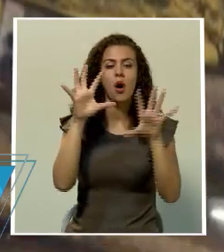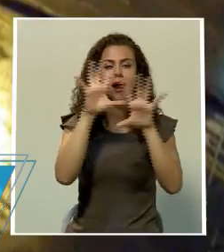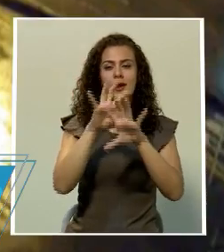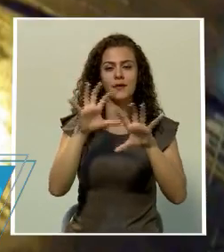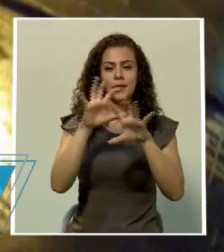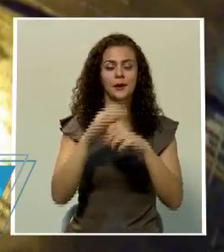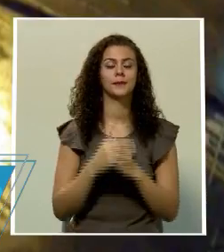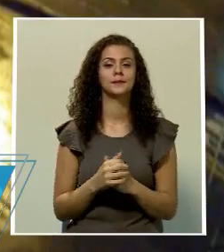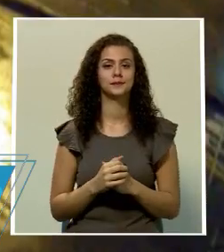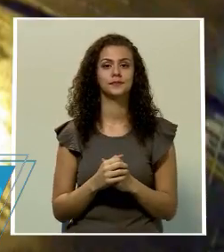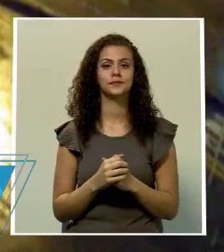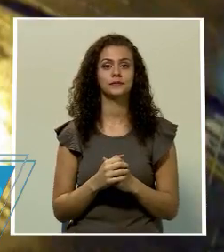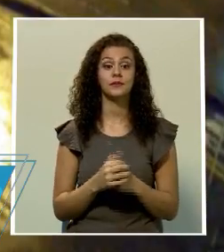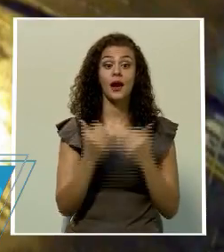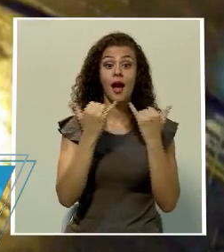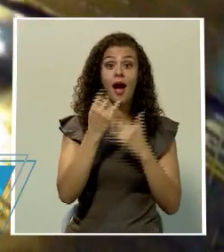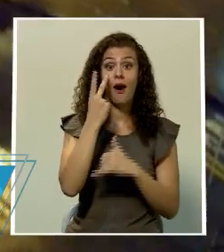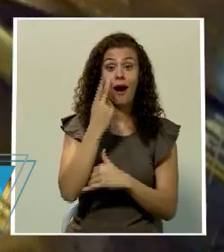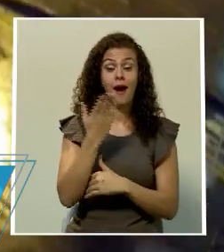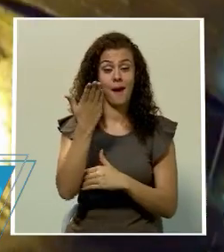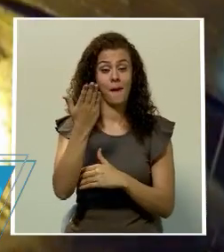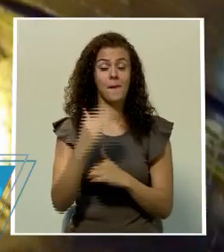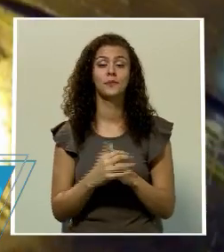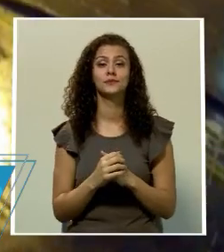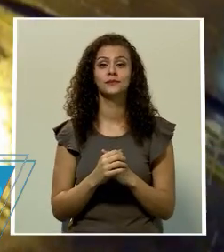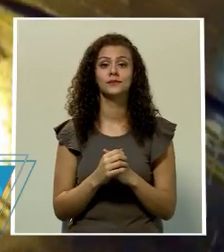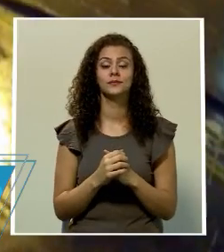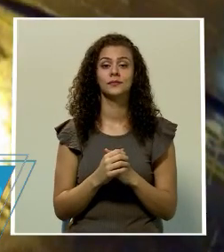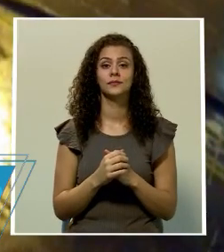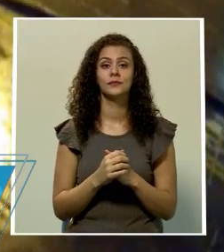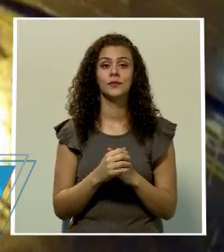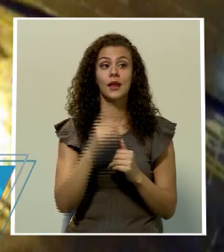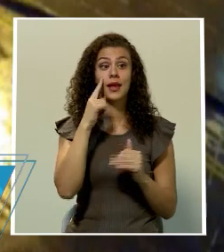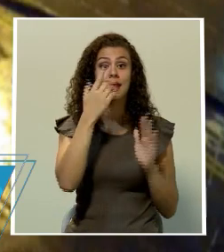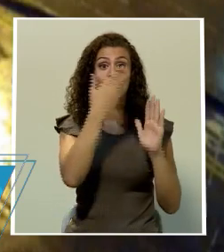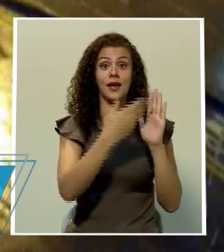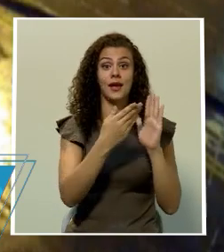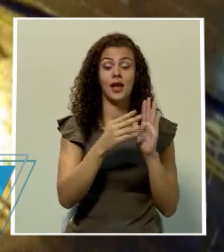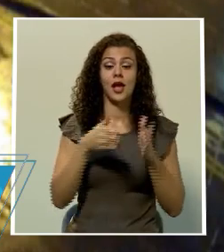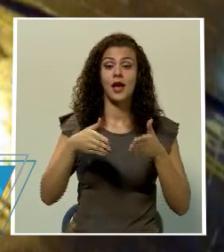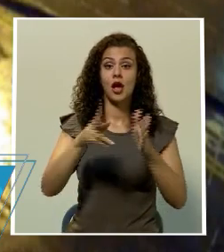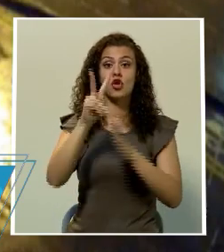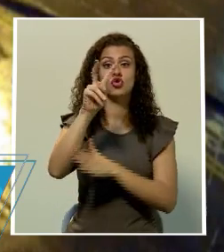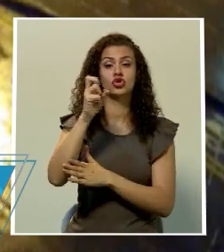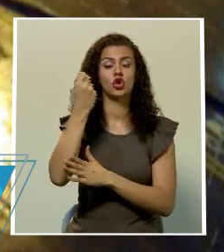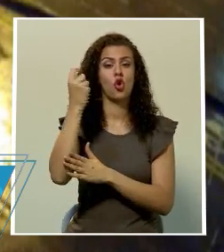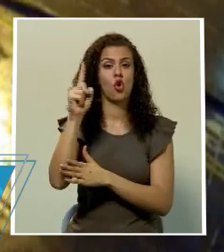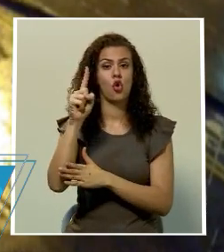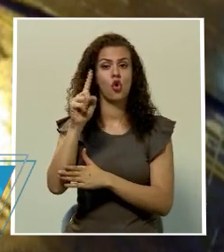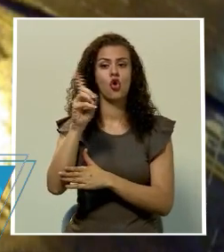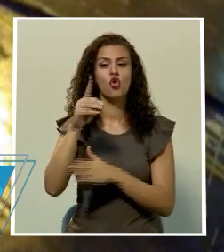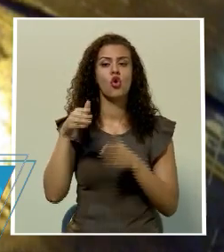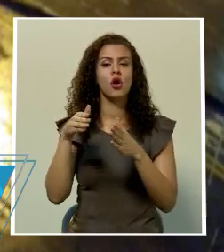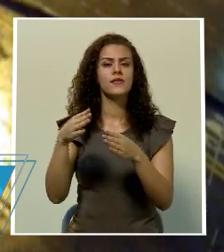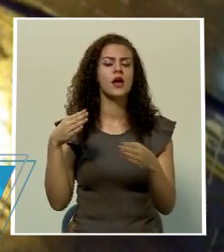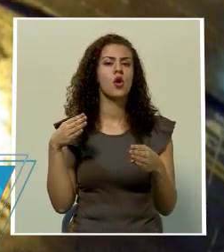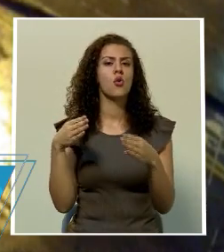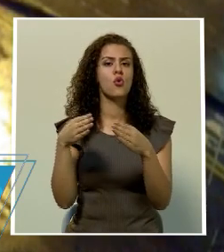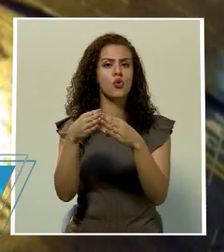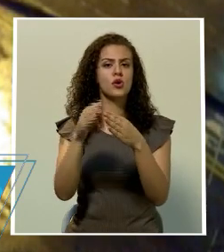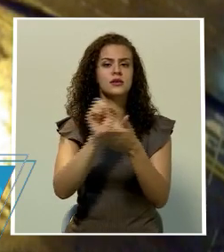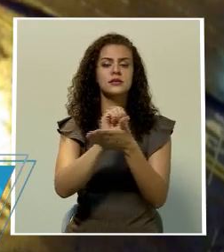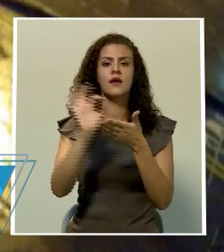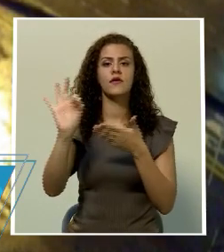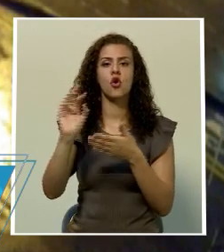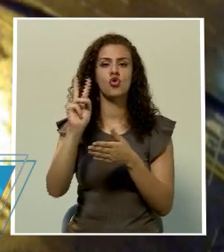neblina. Ahora vemos imágenes de la ruta 211, el sector del cruce en